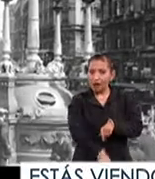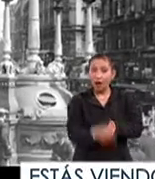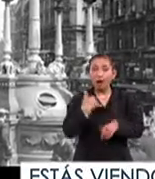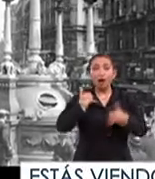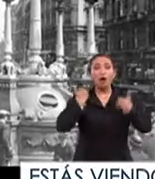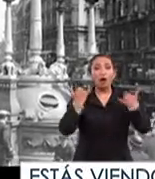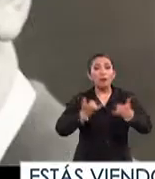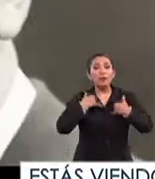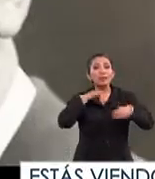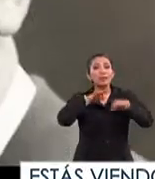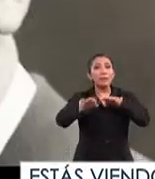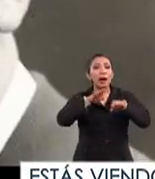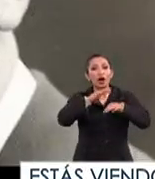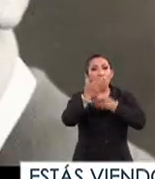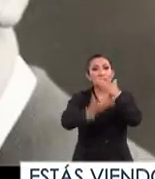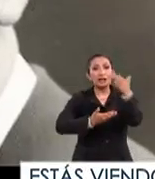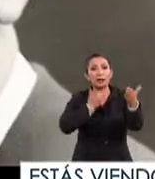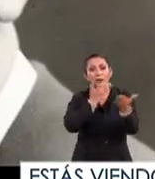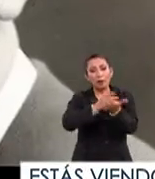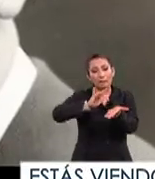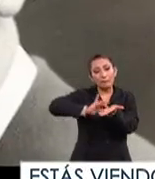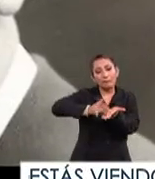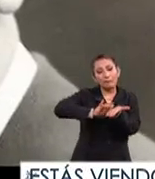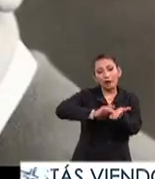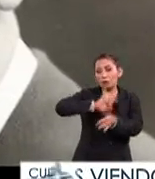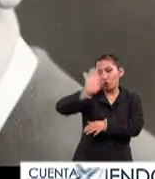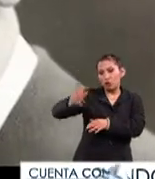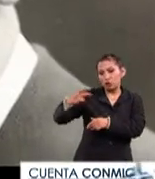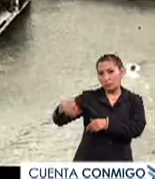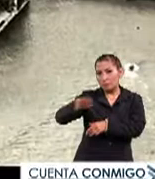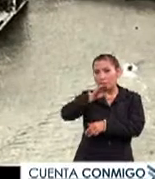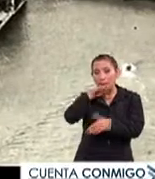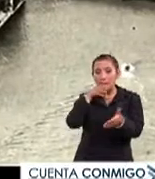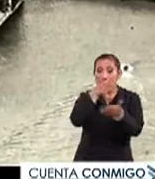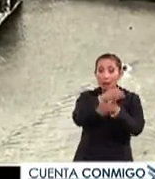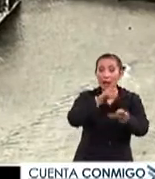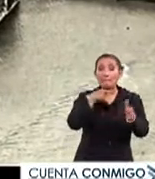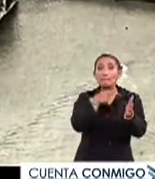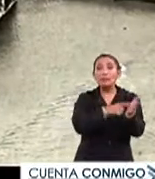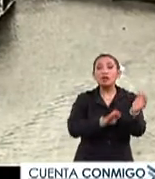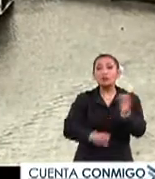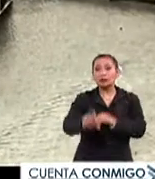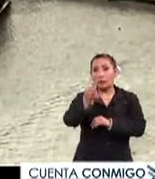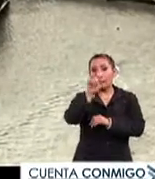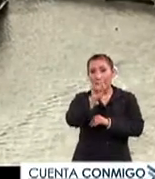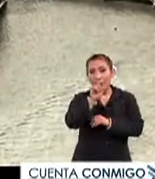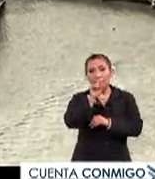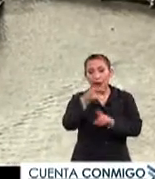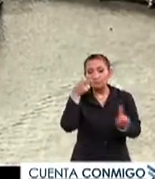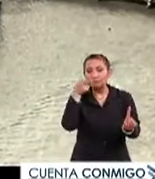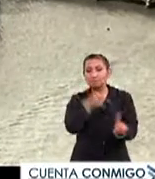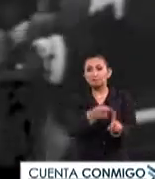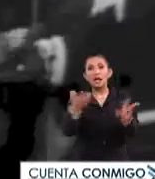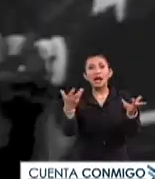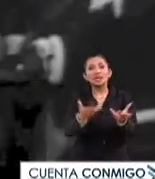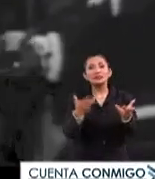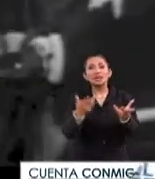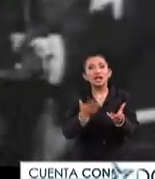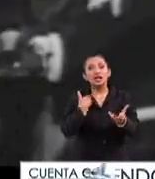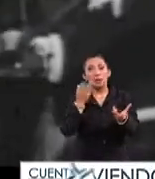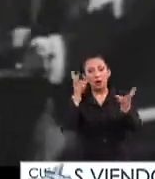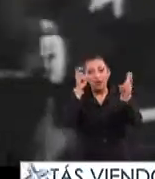Desde joven, trabajó en los servicios de telegrafía tras la muerte de su padre y para 1920 se dedicaba a hacer